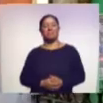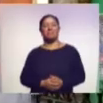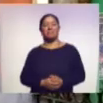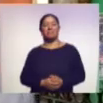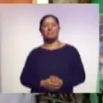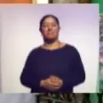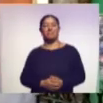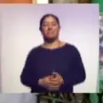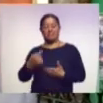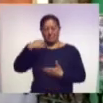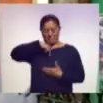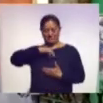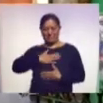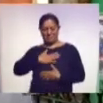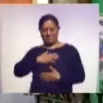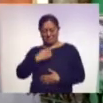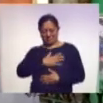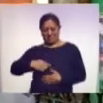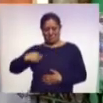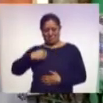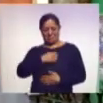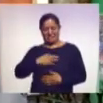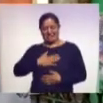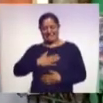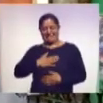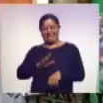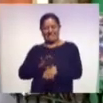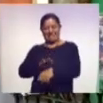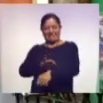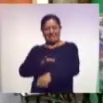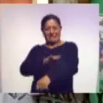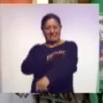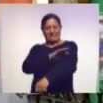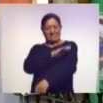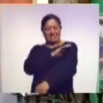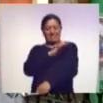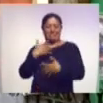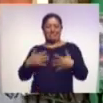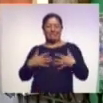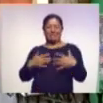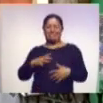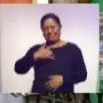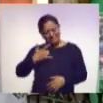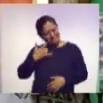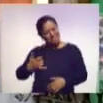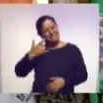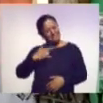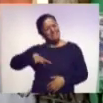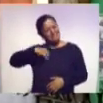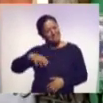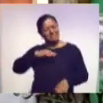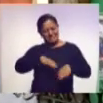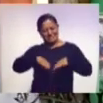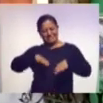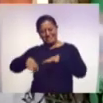dentro de tu pecho que es incomparable, ¿no? Tanto trabajo, tanto esfuerzo para llegar a eso y que salgan las